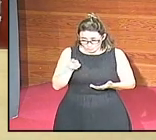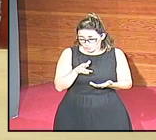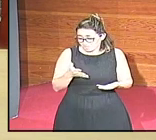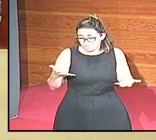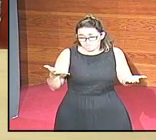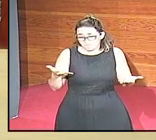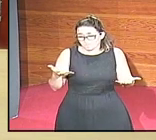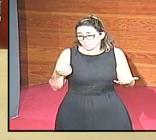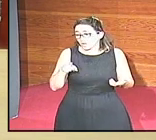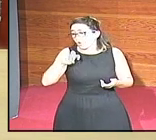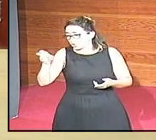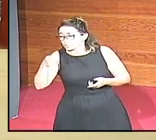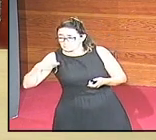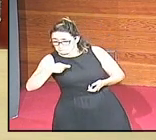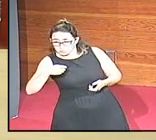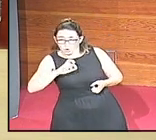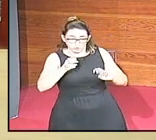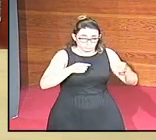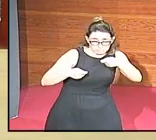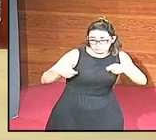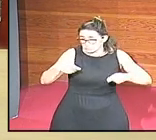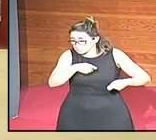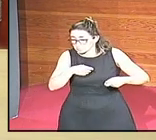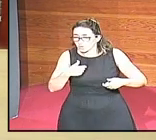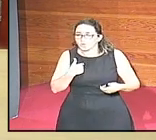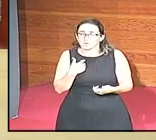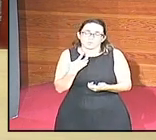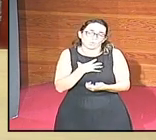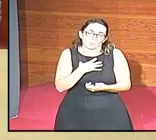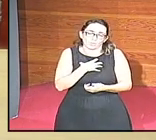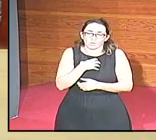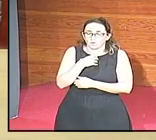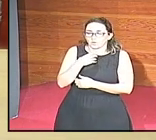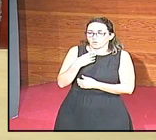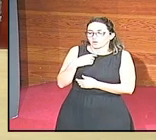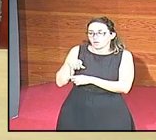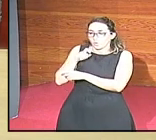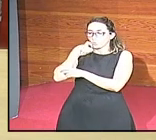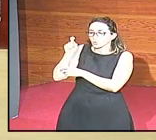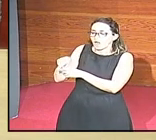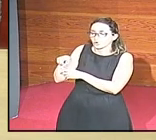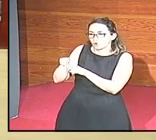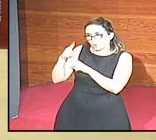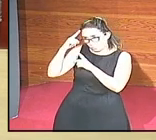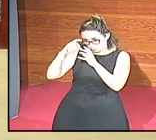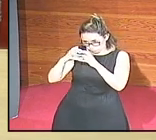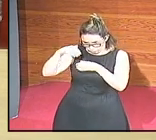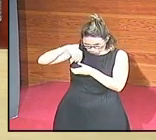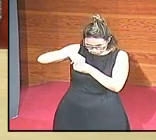y los otros para lo otro, y al final lo que no podemos hacer es pensar que los ucranianos no tienen cerebro, que son putas